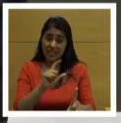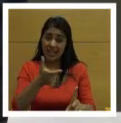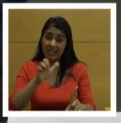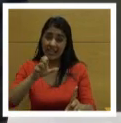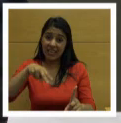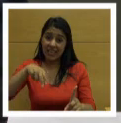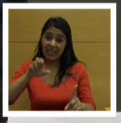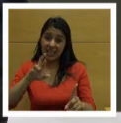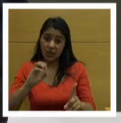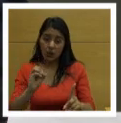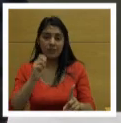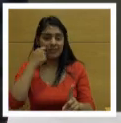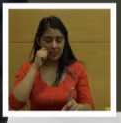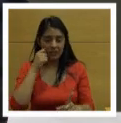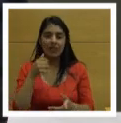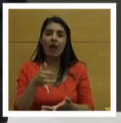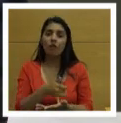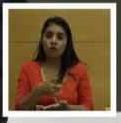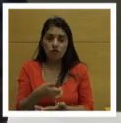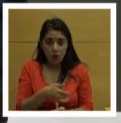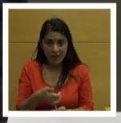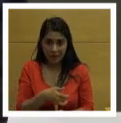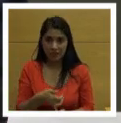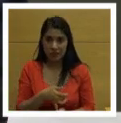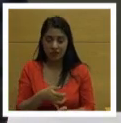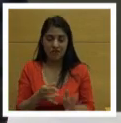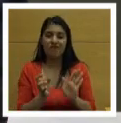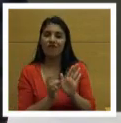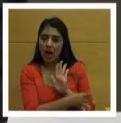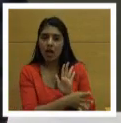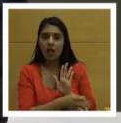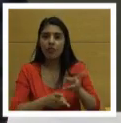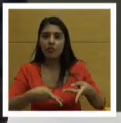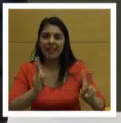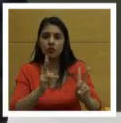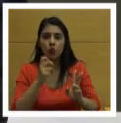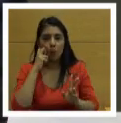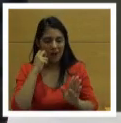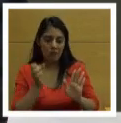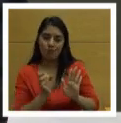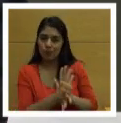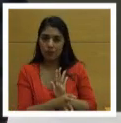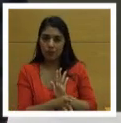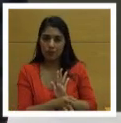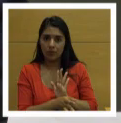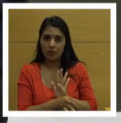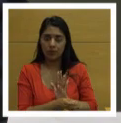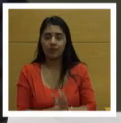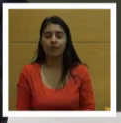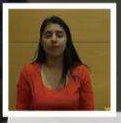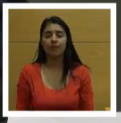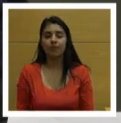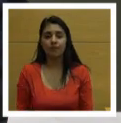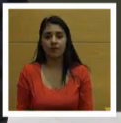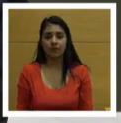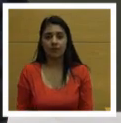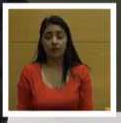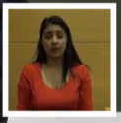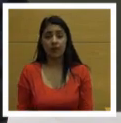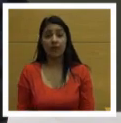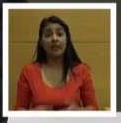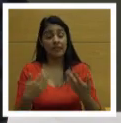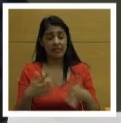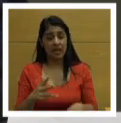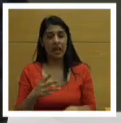vulneración de derechos humanos, y en específico de la mujer. Ya en el